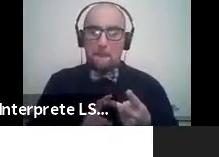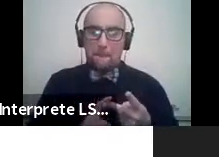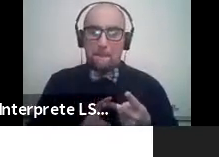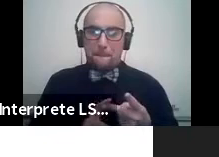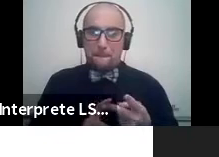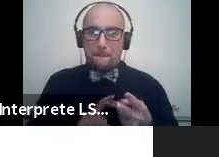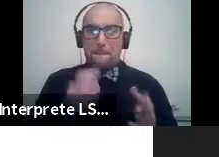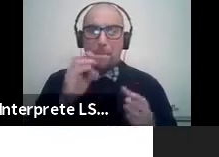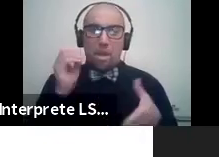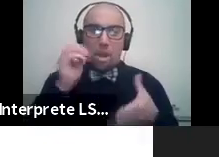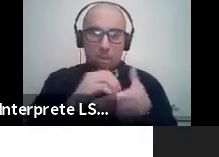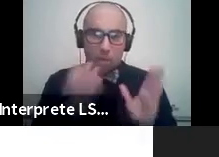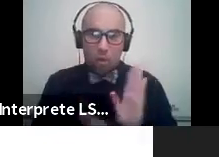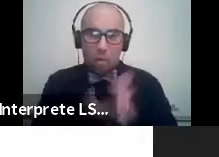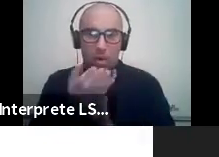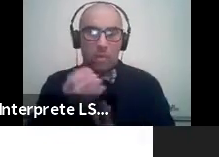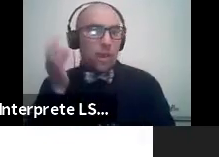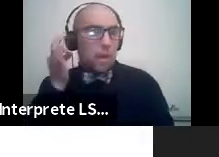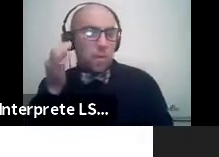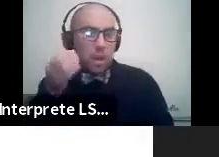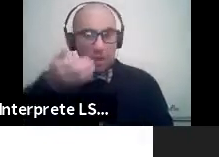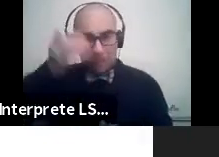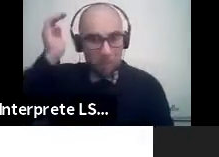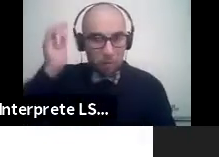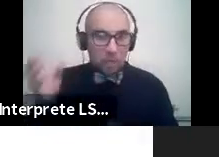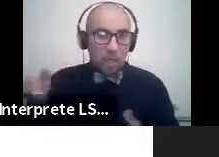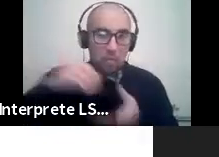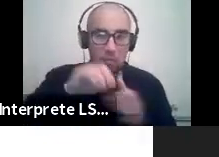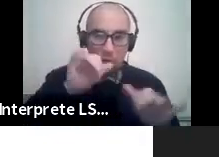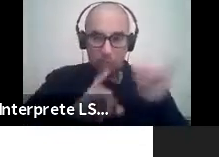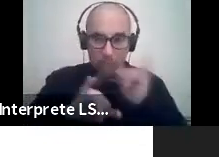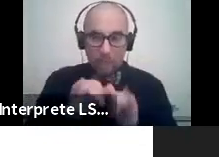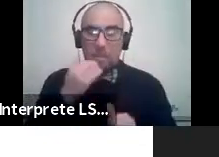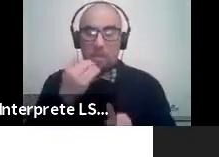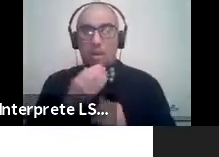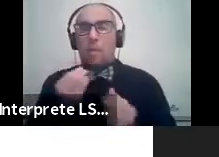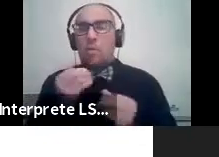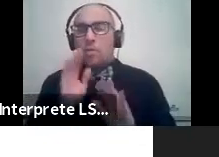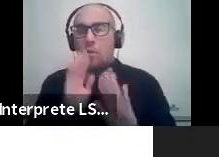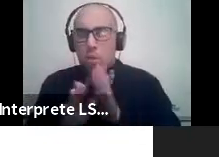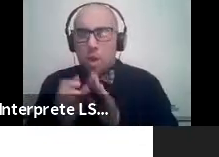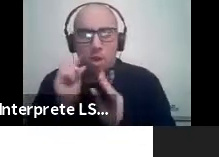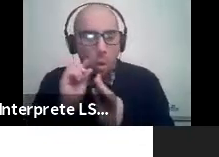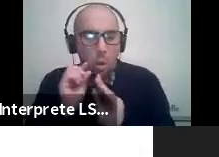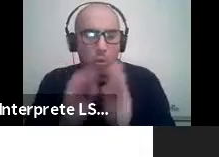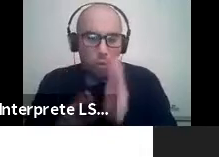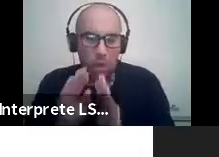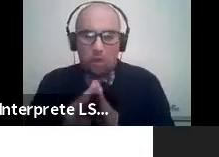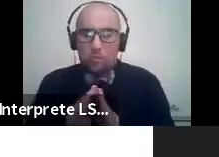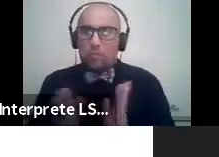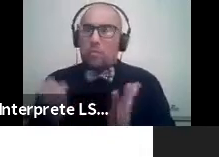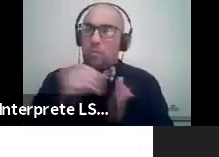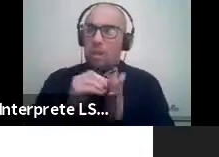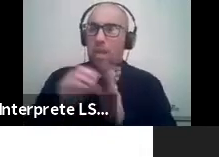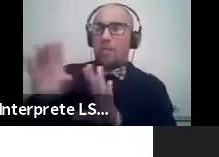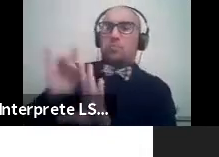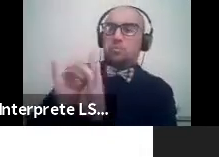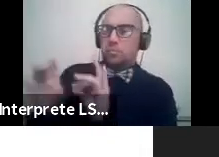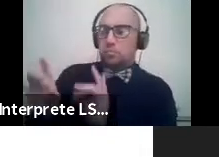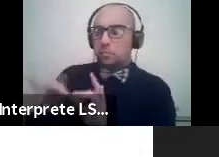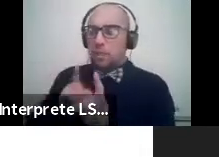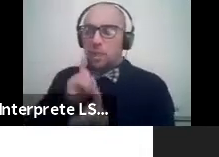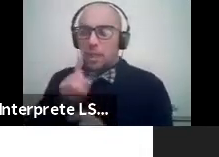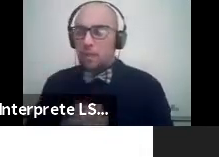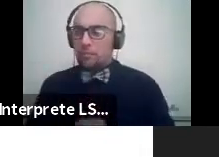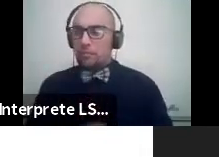los aportes también de las mujeres en ciencia, que también tuvimos mucho cuidado y mucho trabajo con respecto a la selección, de tal